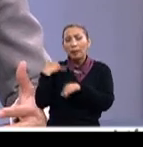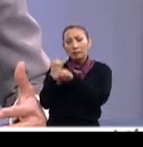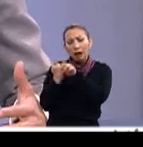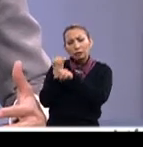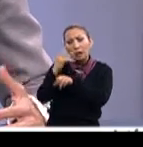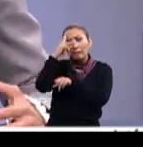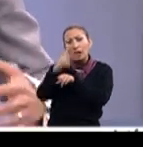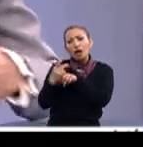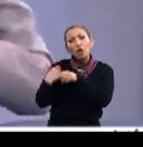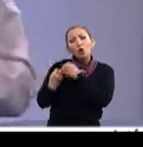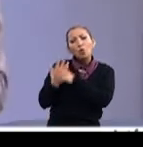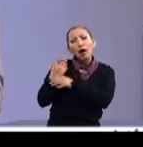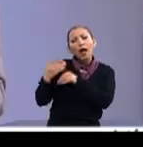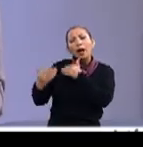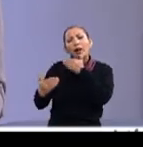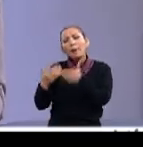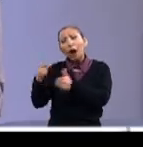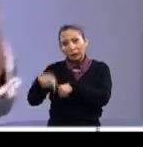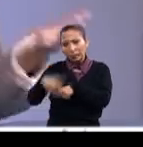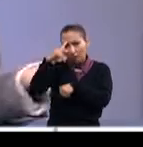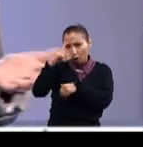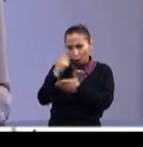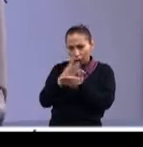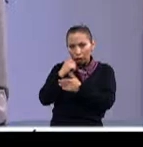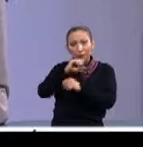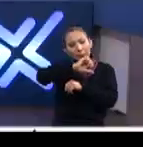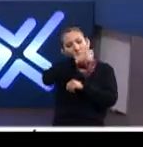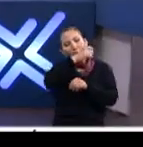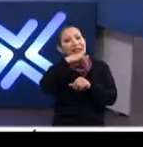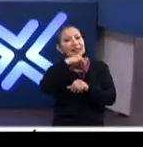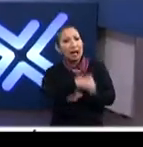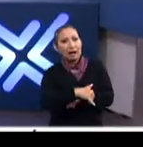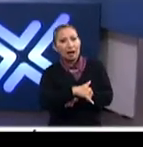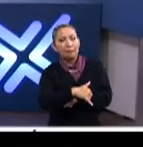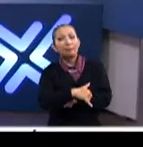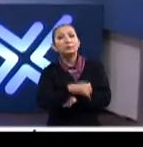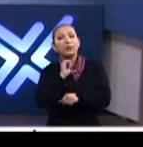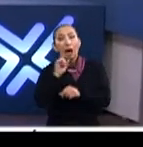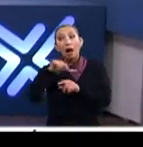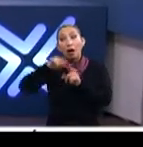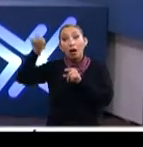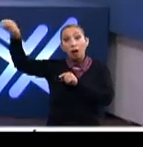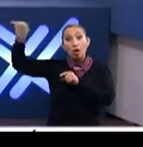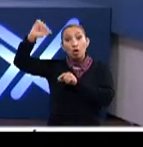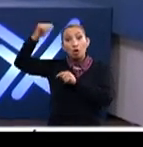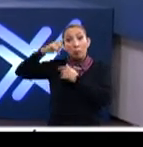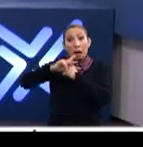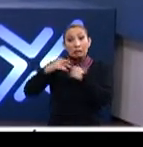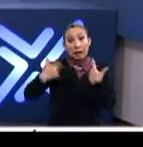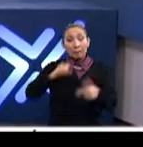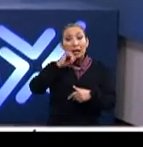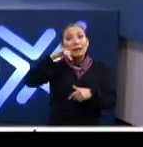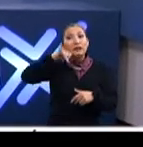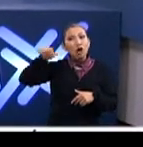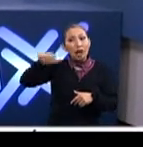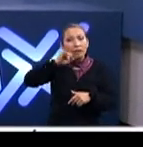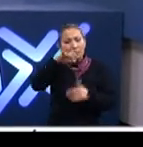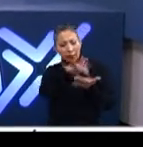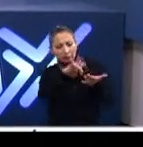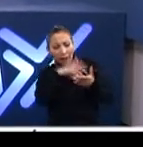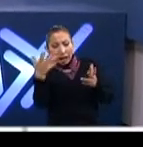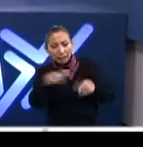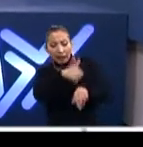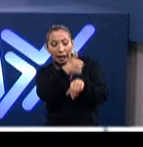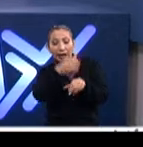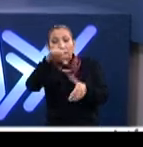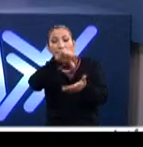estudio del México contemporáneo, no solamente aquí en México, sino también en Italia. Ya ha traspasado incluso fronteras, y en Italia también creó